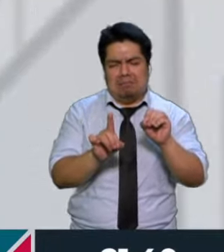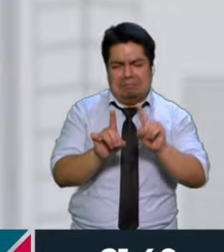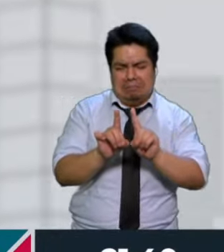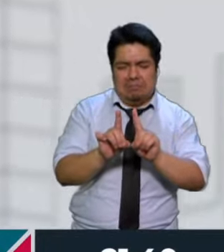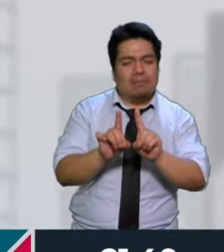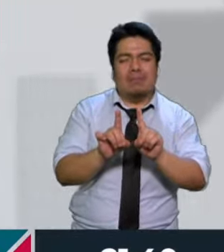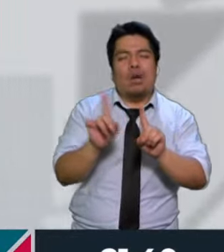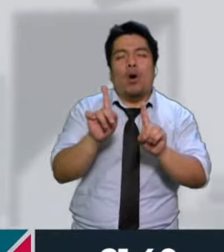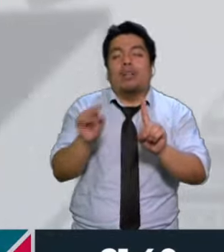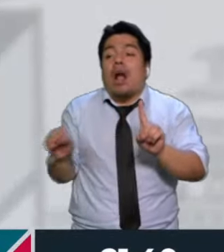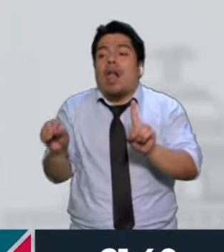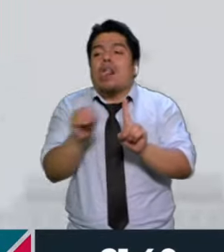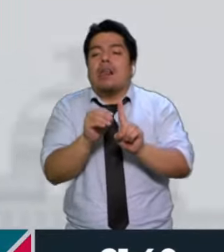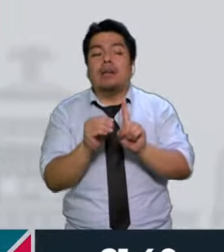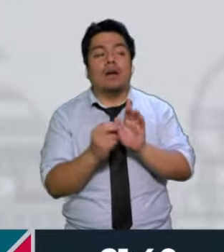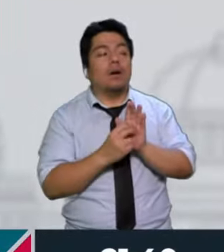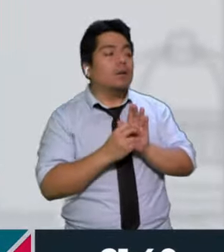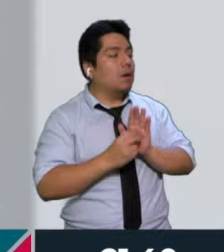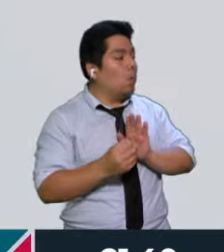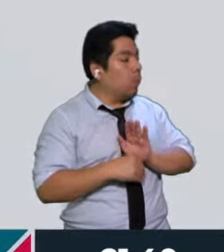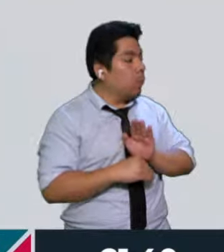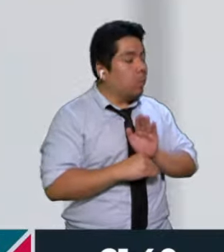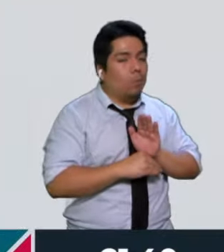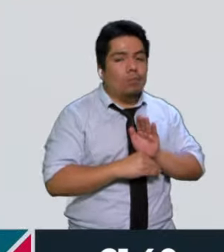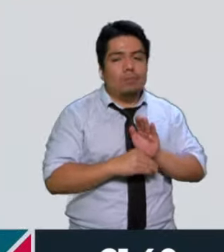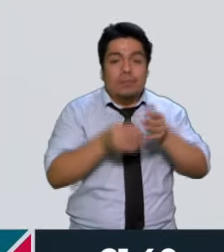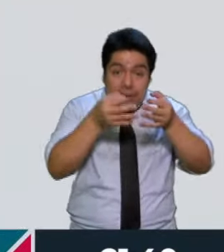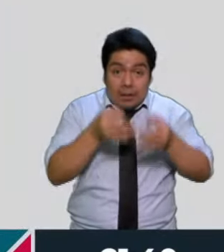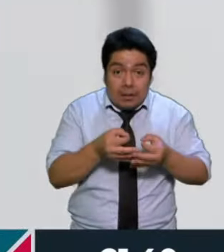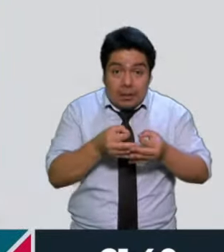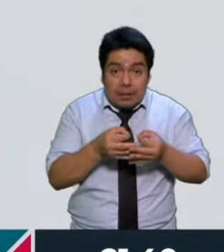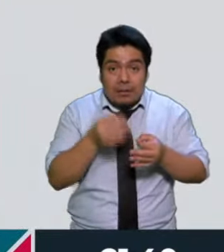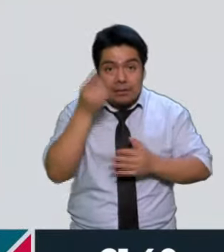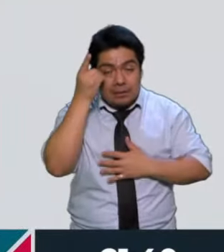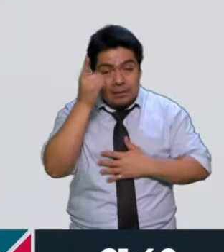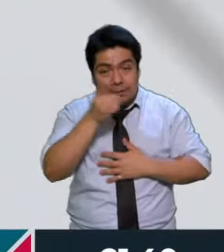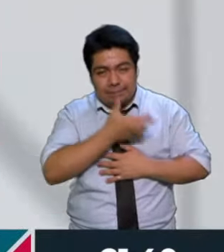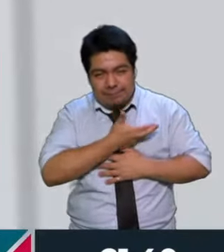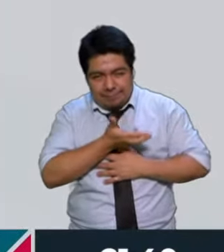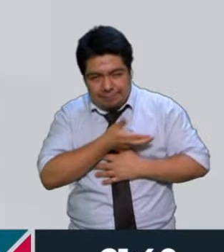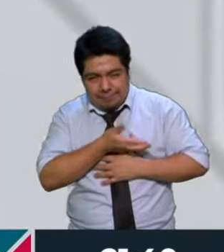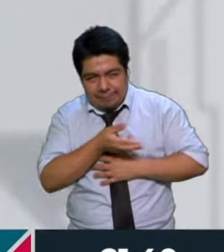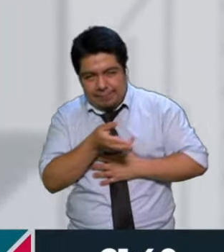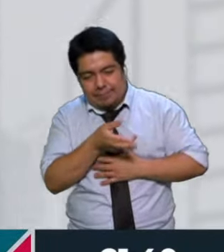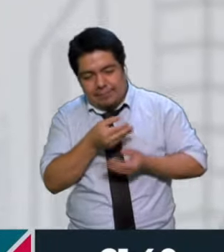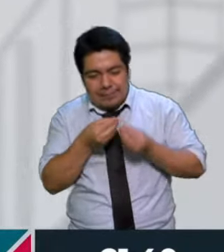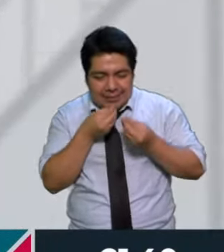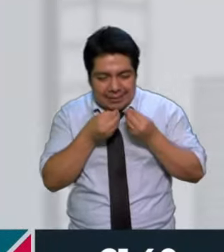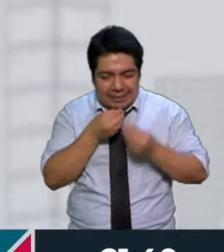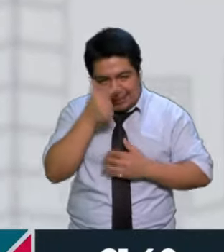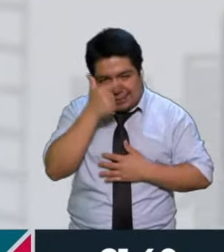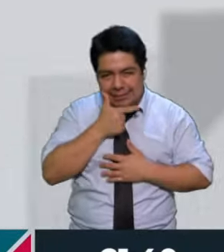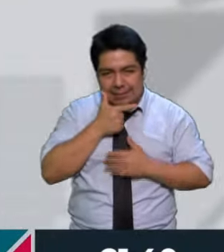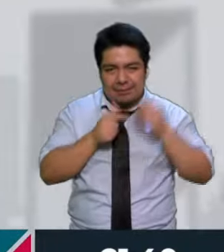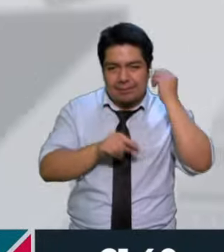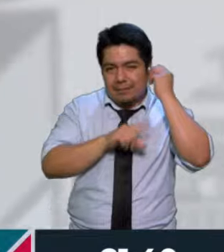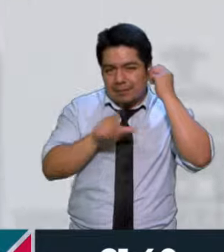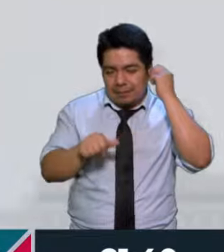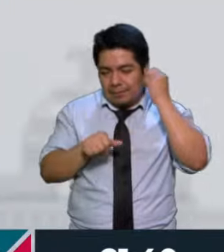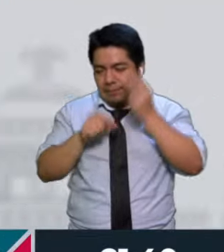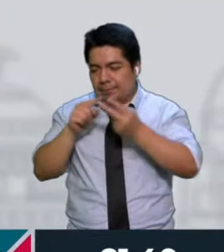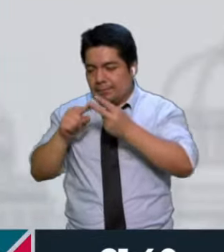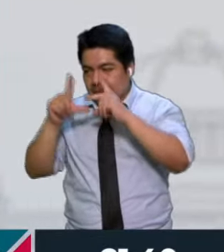un fotomontaje. En la imagen original aparece el dueño del restaurante donde estaban cenando, y otra más